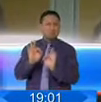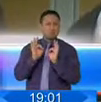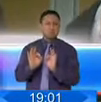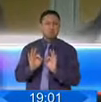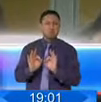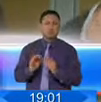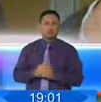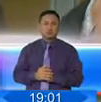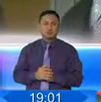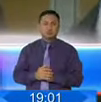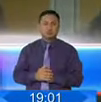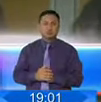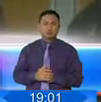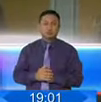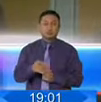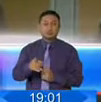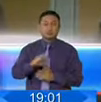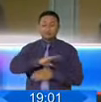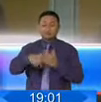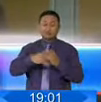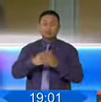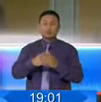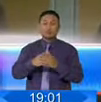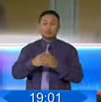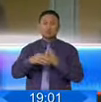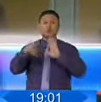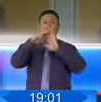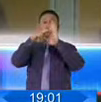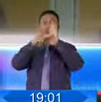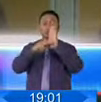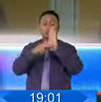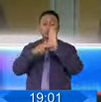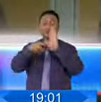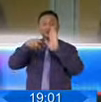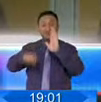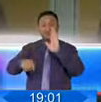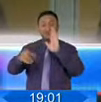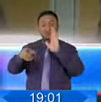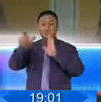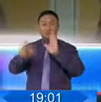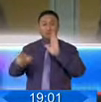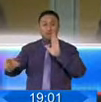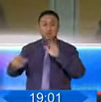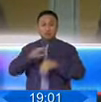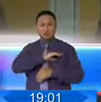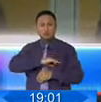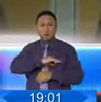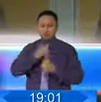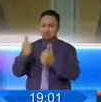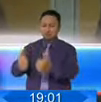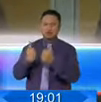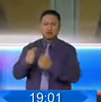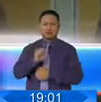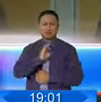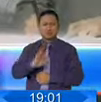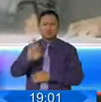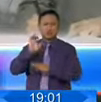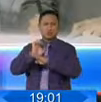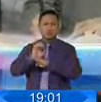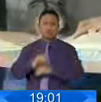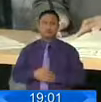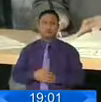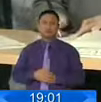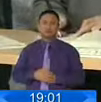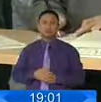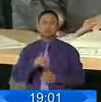valiosa y todos los integrantes de esta lista son parte de ese patrimonio moral y ético del Ecuador. La